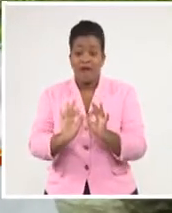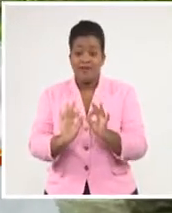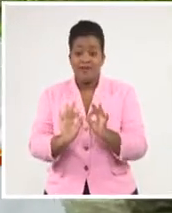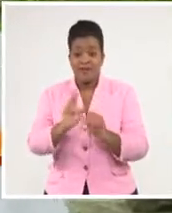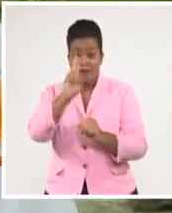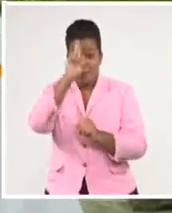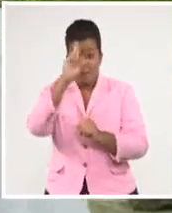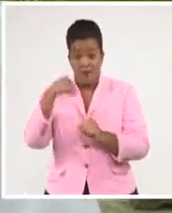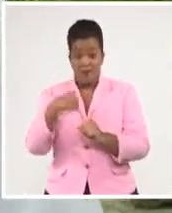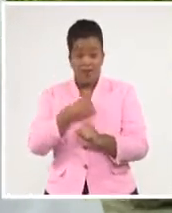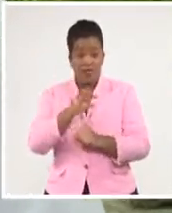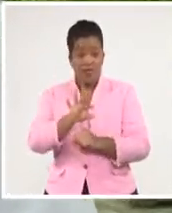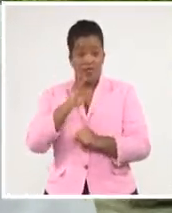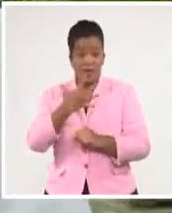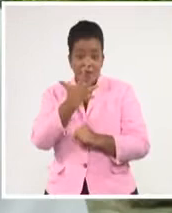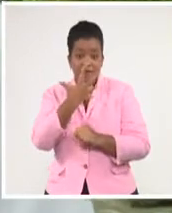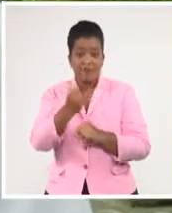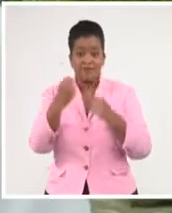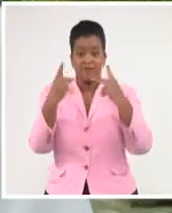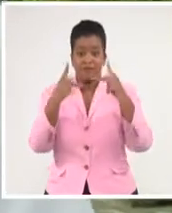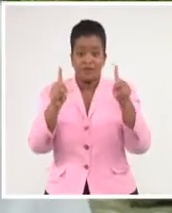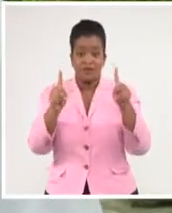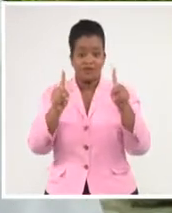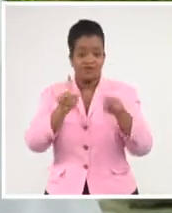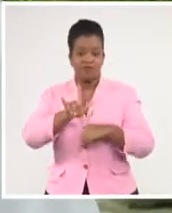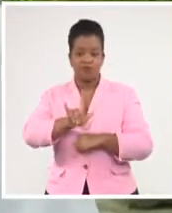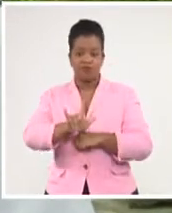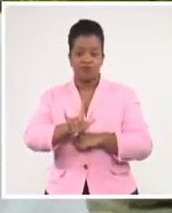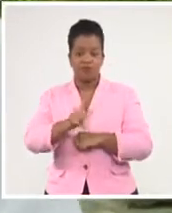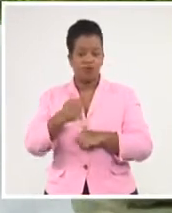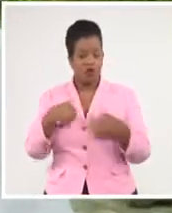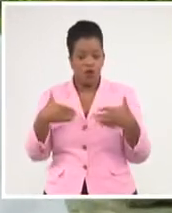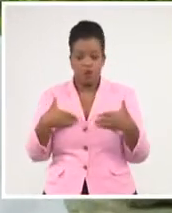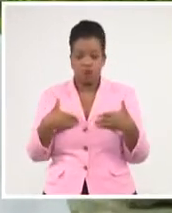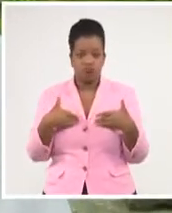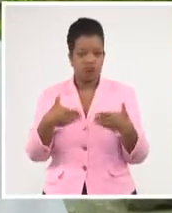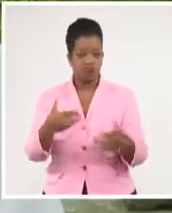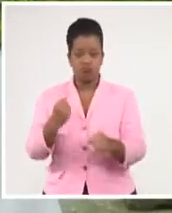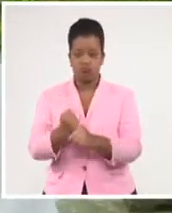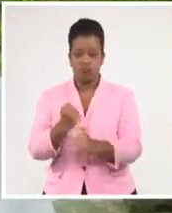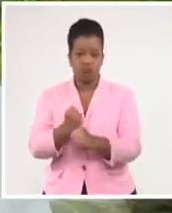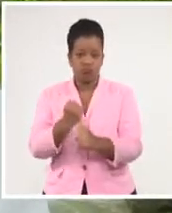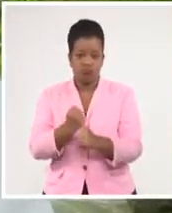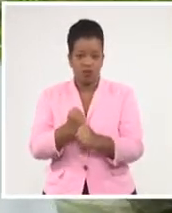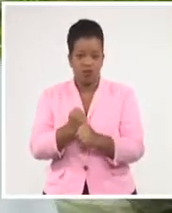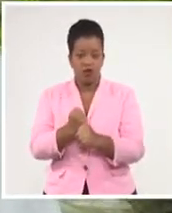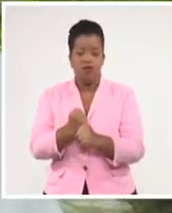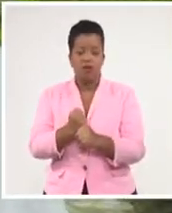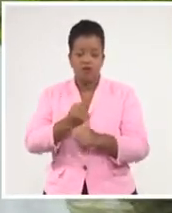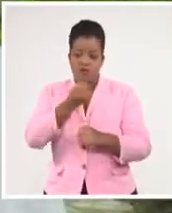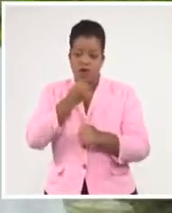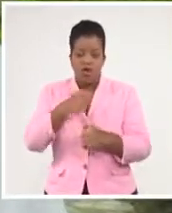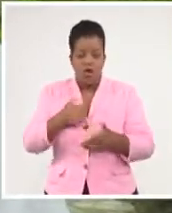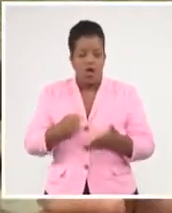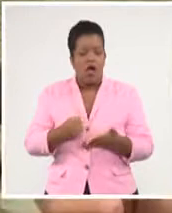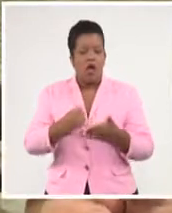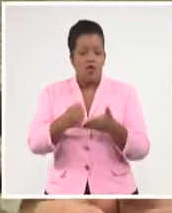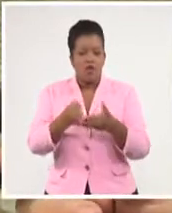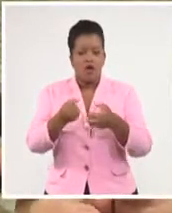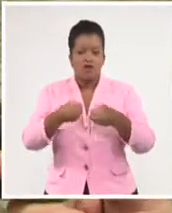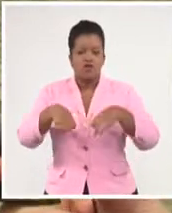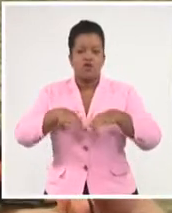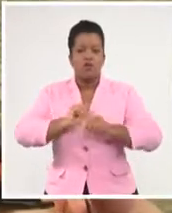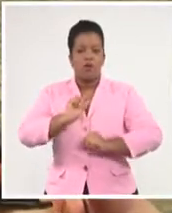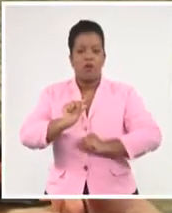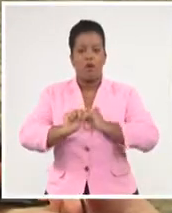yo personalmente amo mucho y que estoy dispuesta a dar lo mejor de mí y hacer todo lo posible para que la situación mejore.